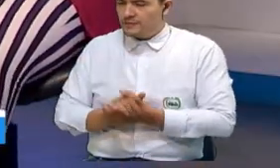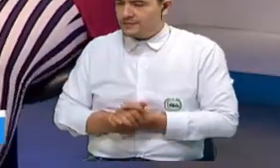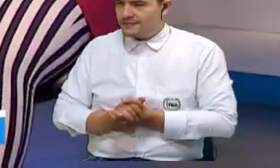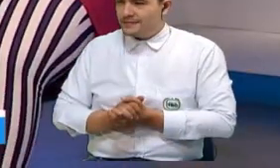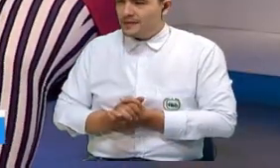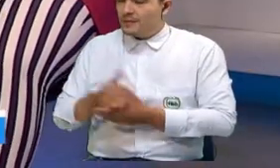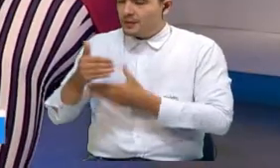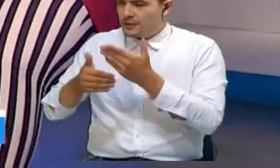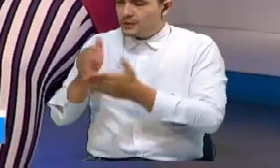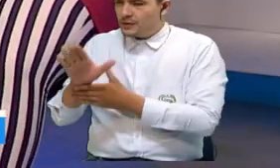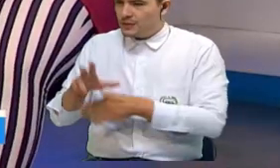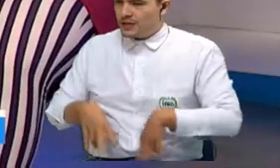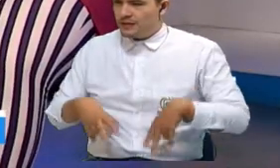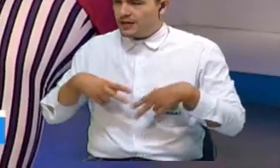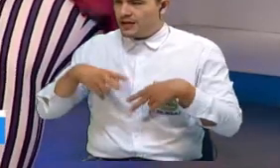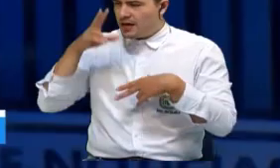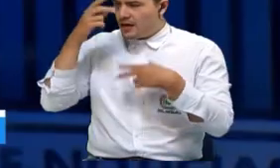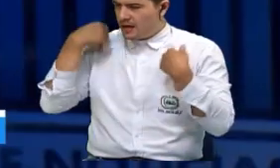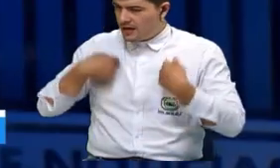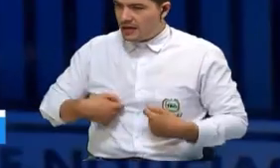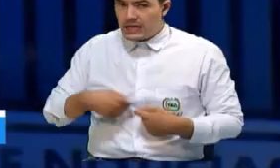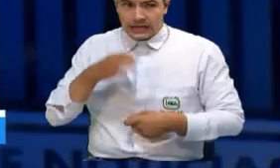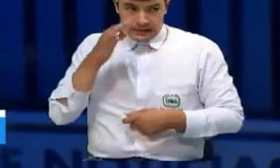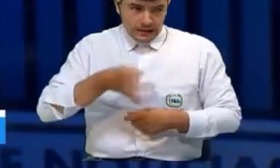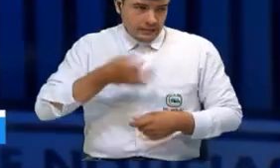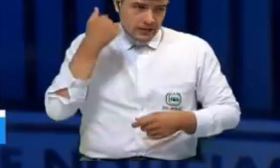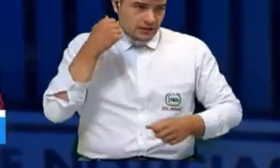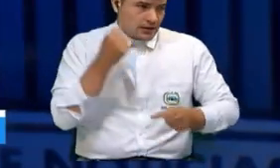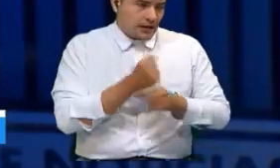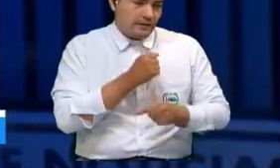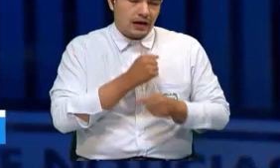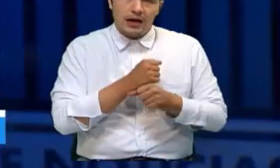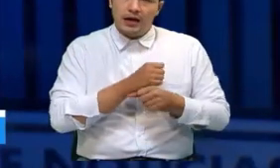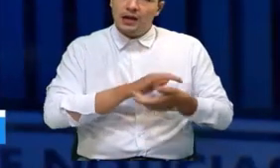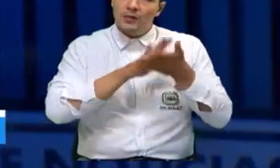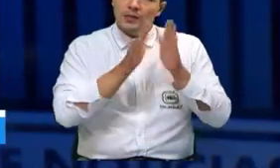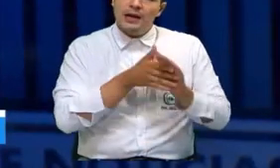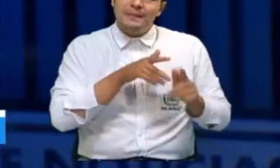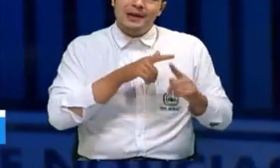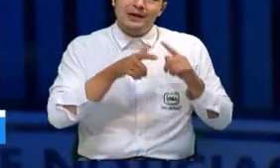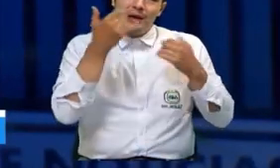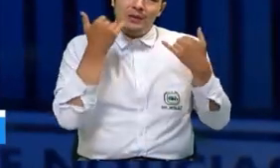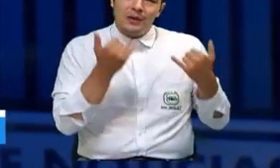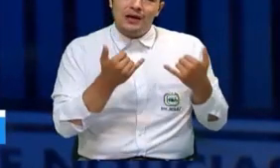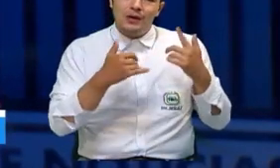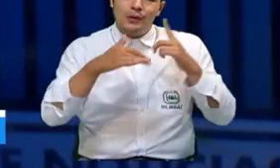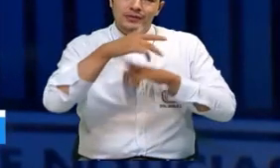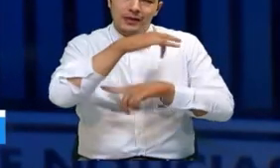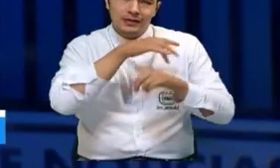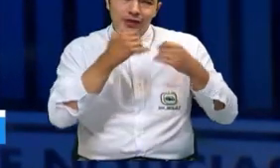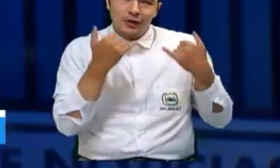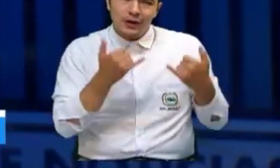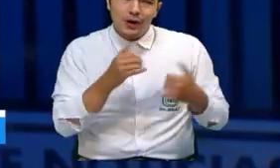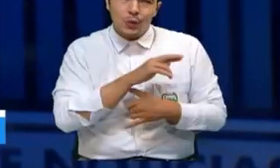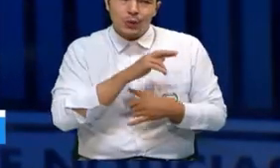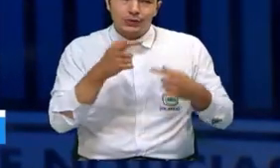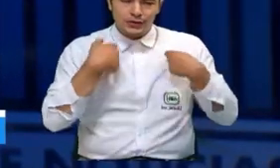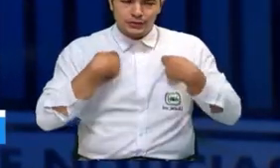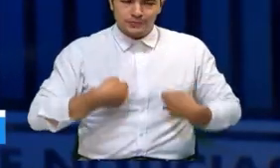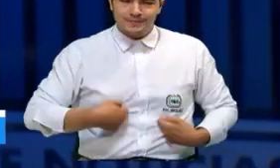bueno, siempre he trabajado con la comunidad, pero ahora desde otro contexto, desde uh-huh. otra postura.